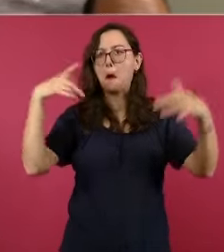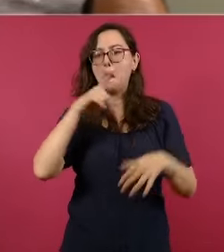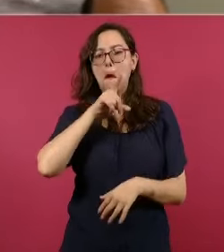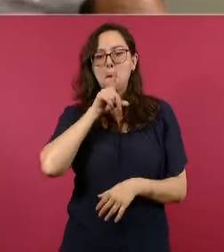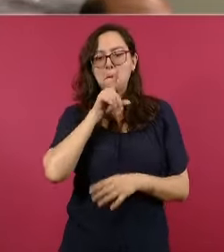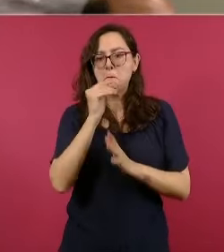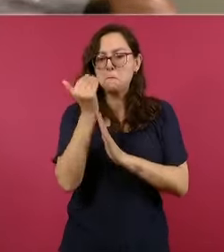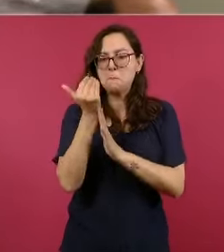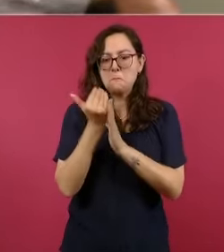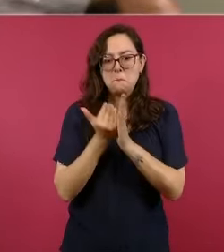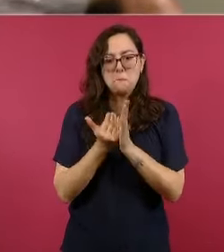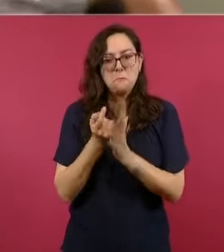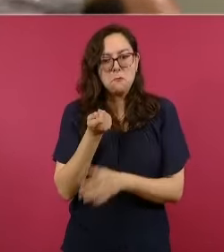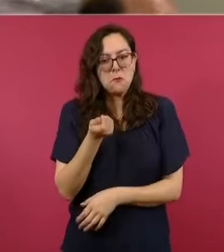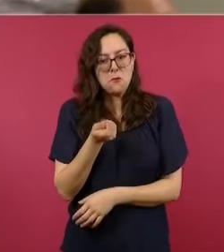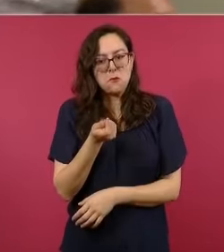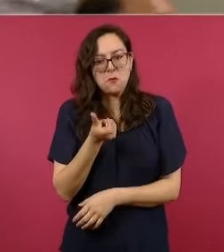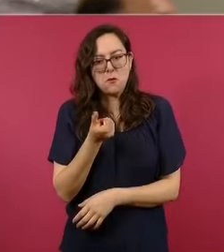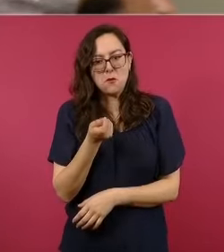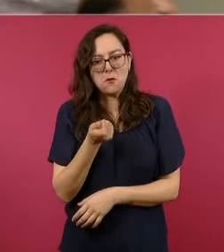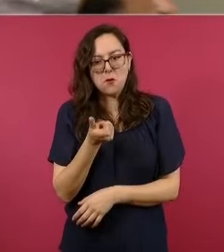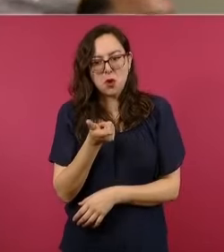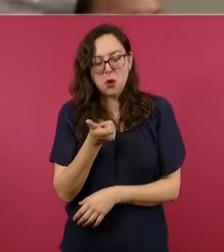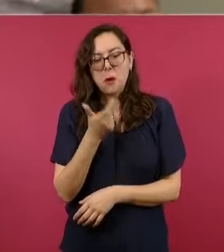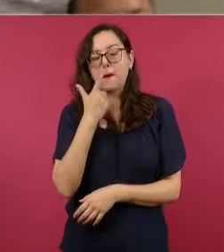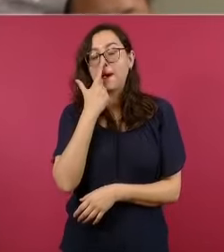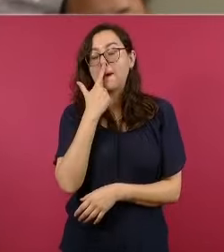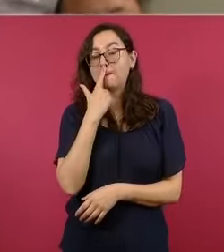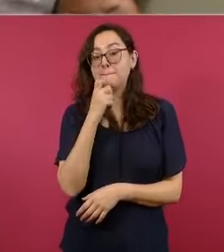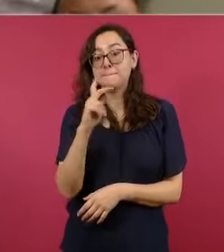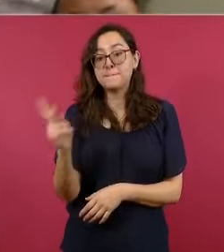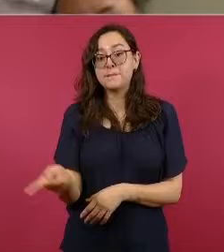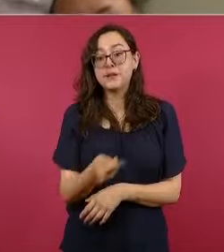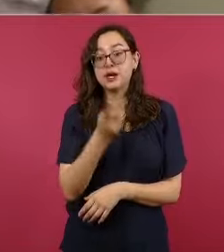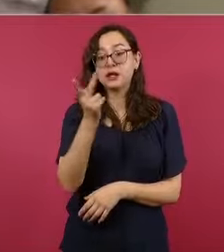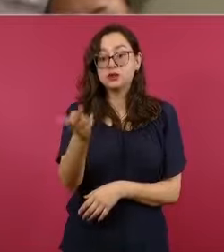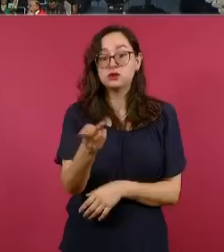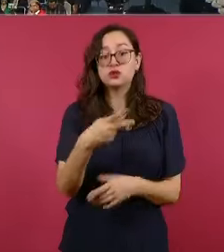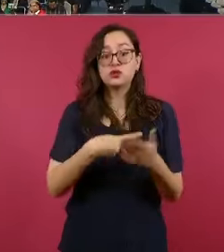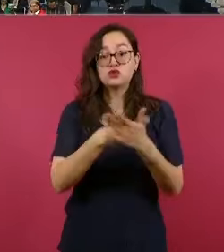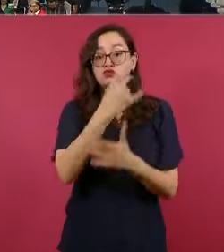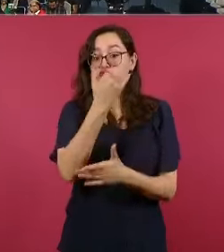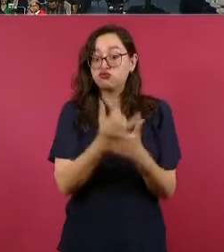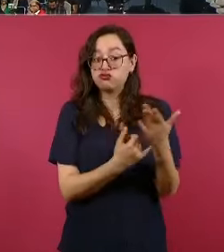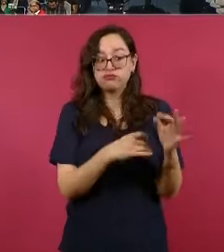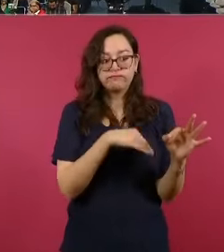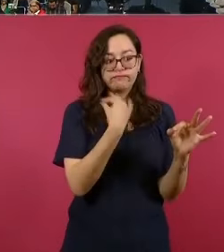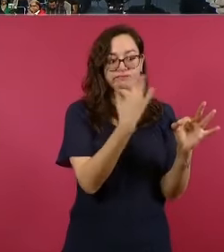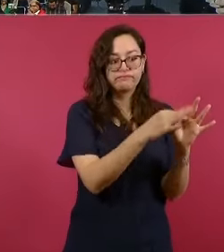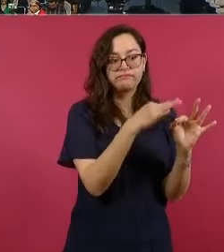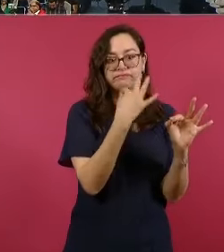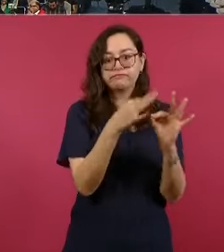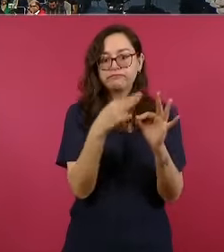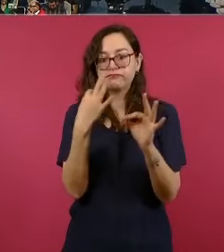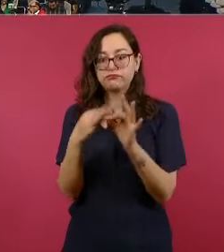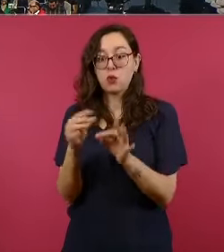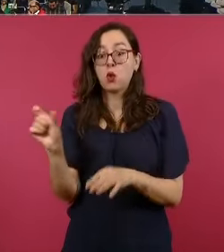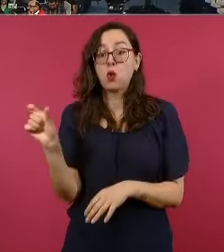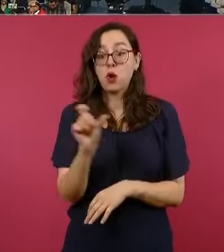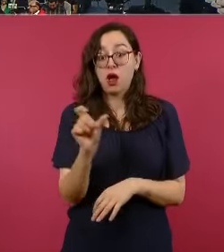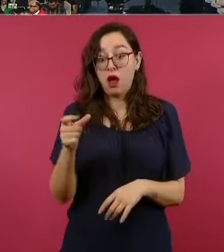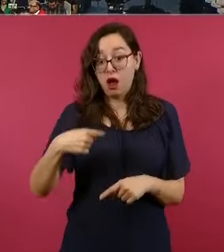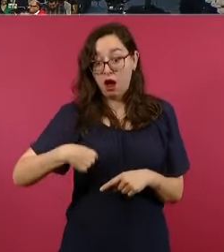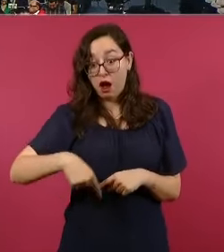entonces la La pregunta es cuándo acabarán estos proyectos se tienen contemplados en este